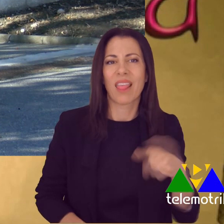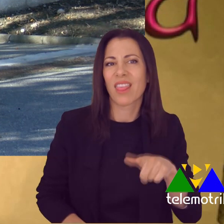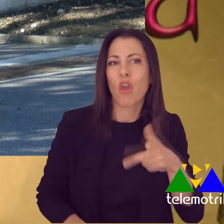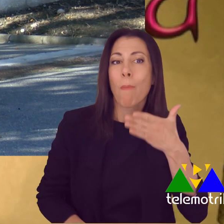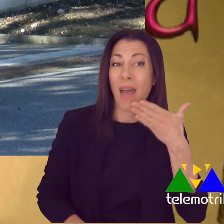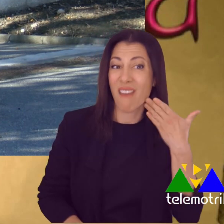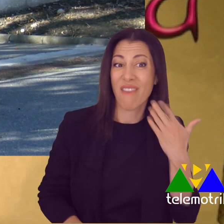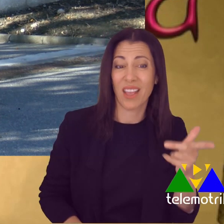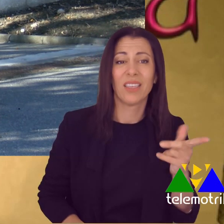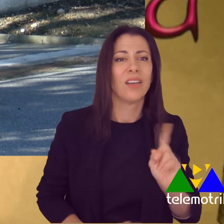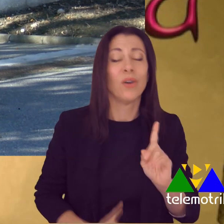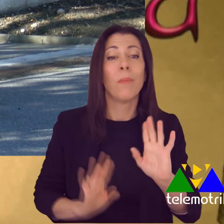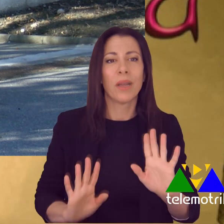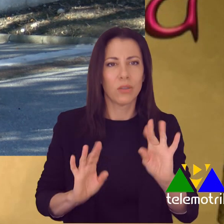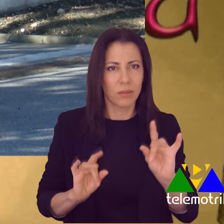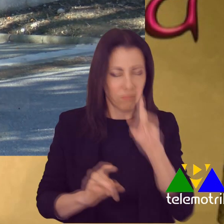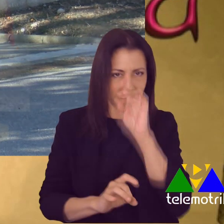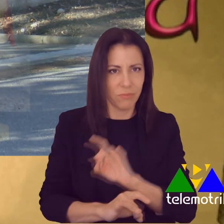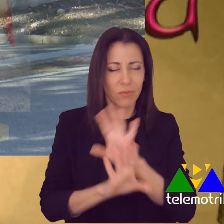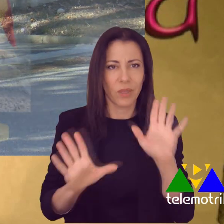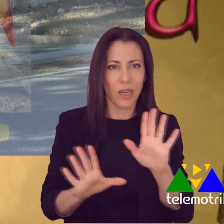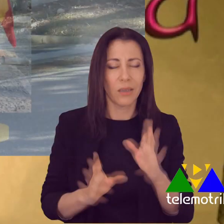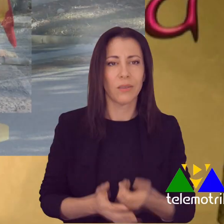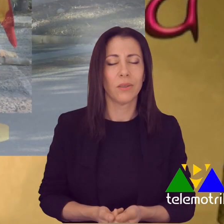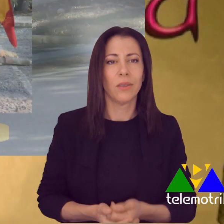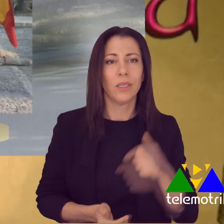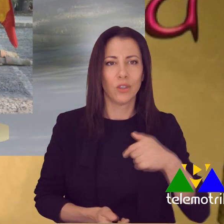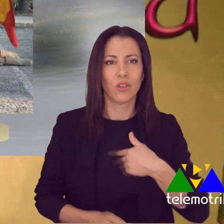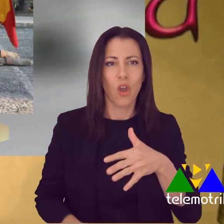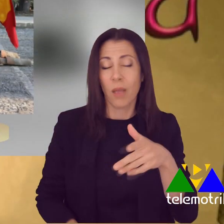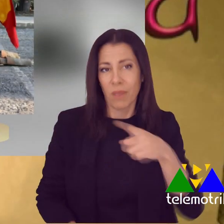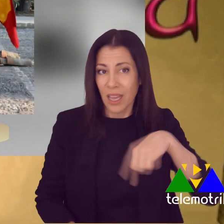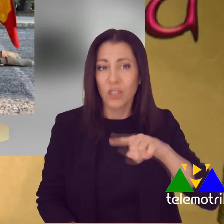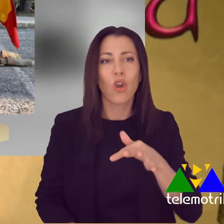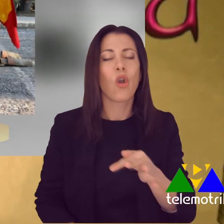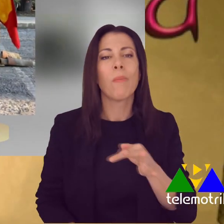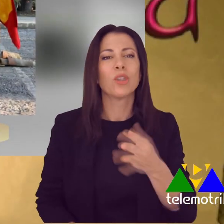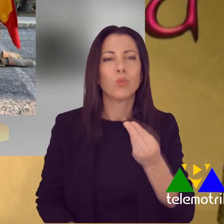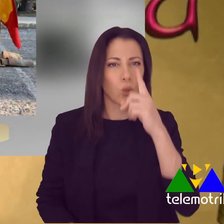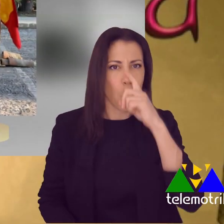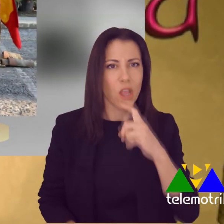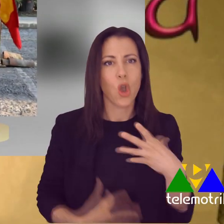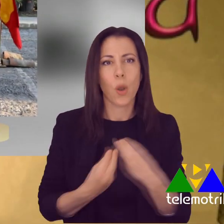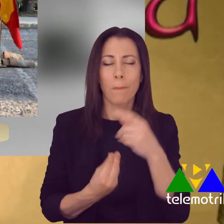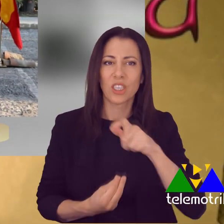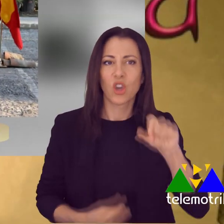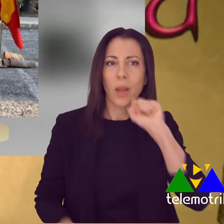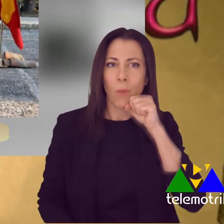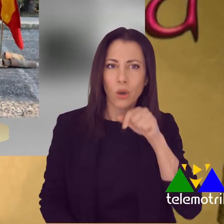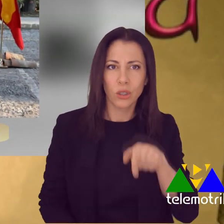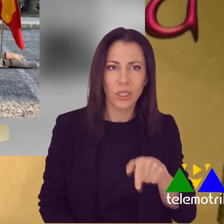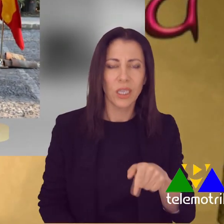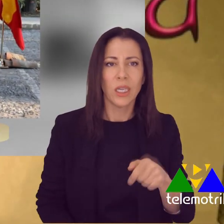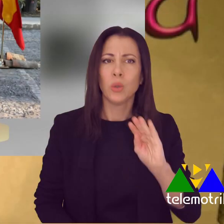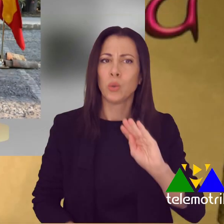pero evidentemente ellos compartieron un montón de años con los motrileños en ese aspecto, en